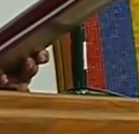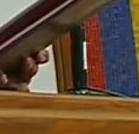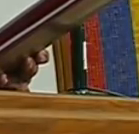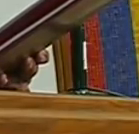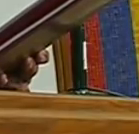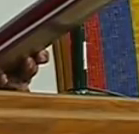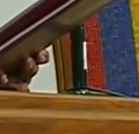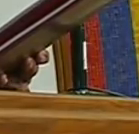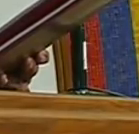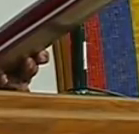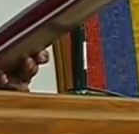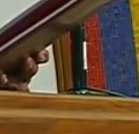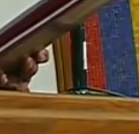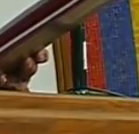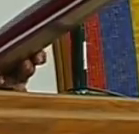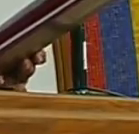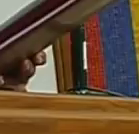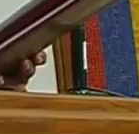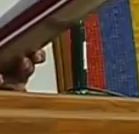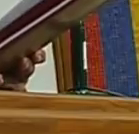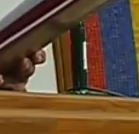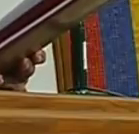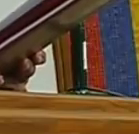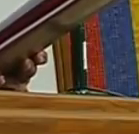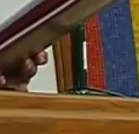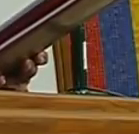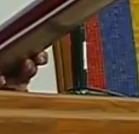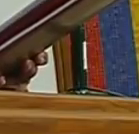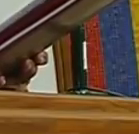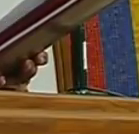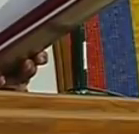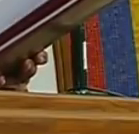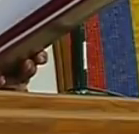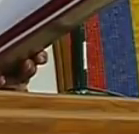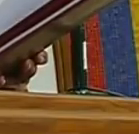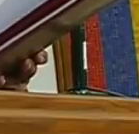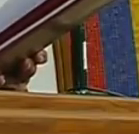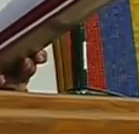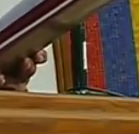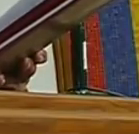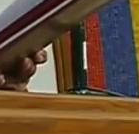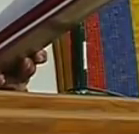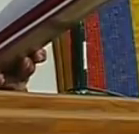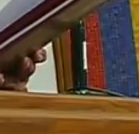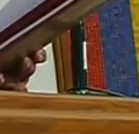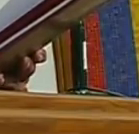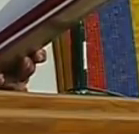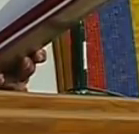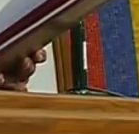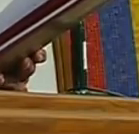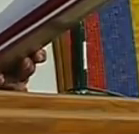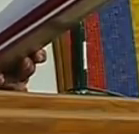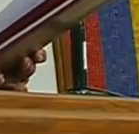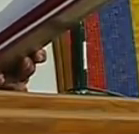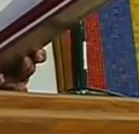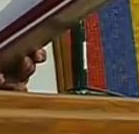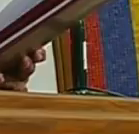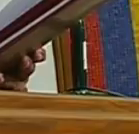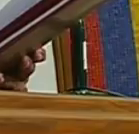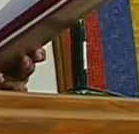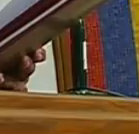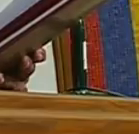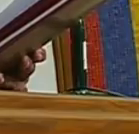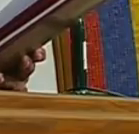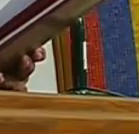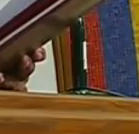efectuada por la Comisión de Trabajadores y Trabajadoras. Igualmente, se dio lectura artículo